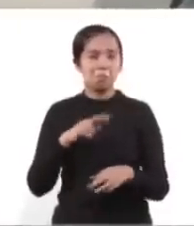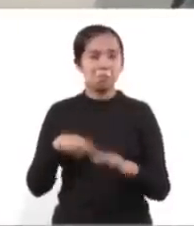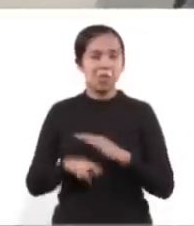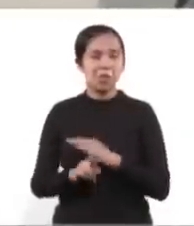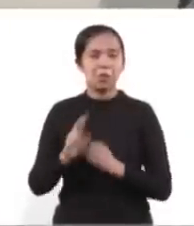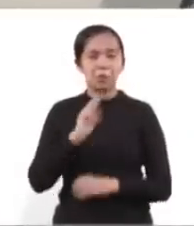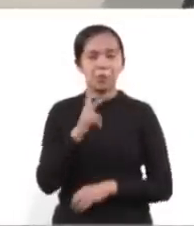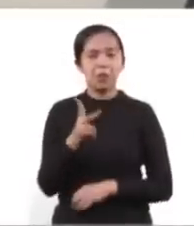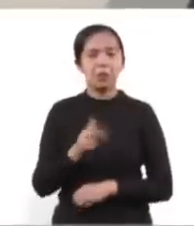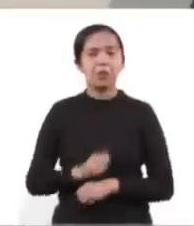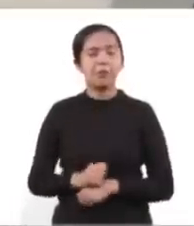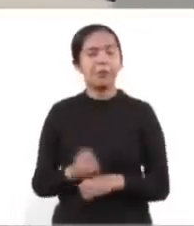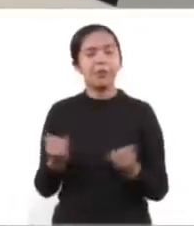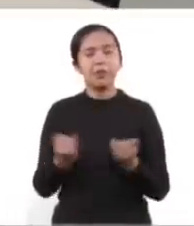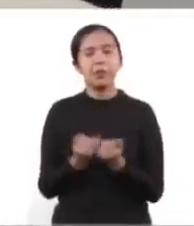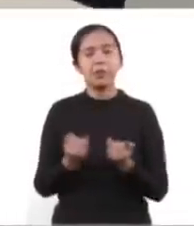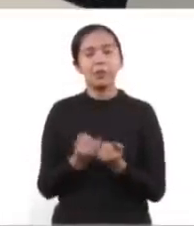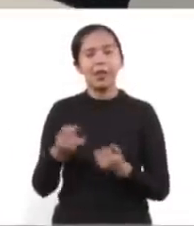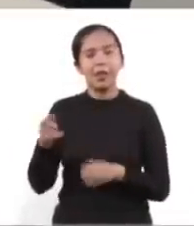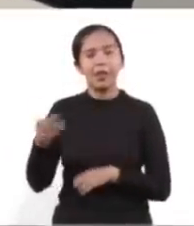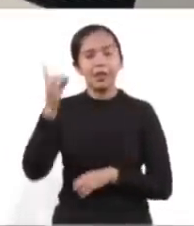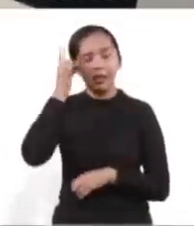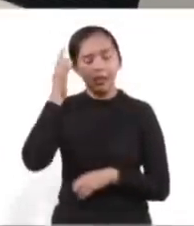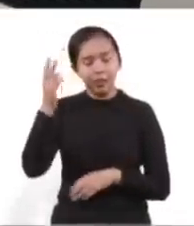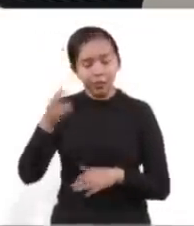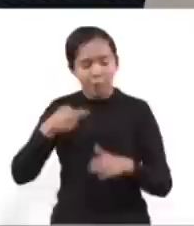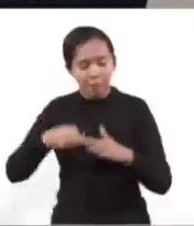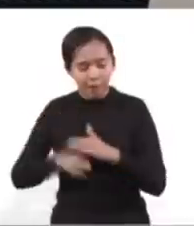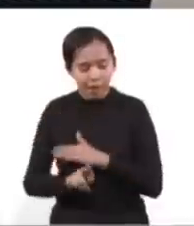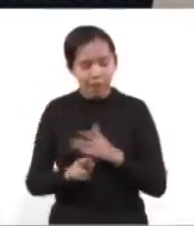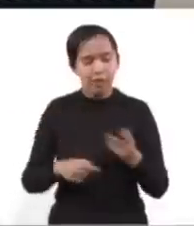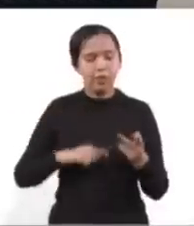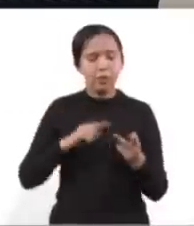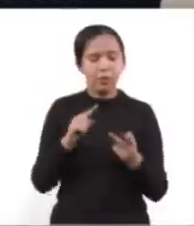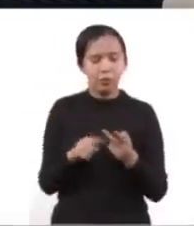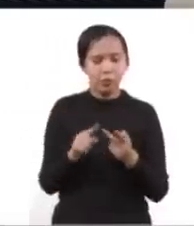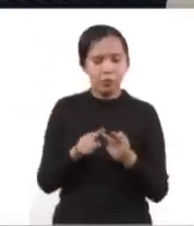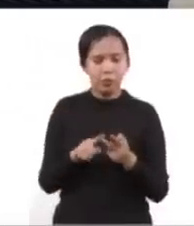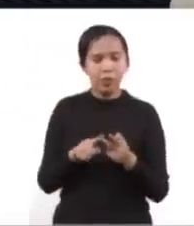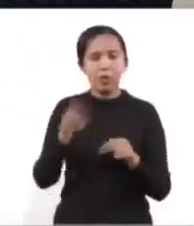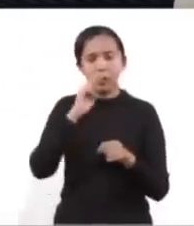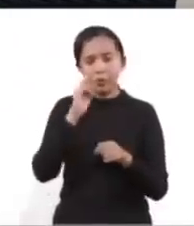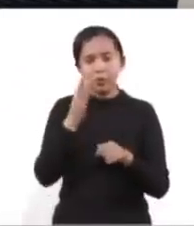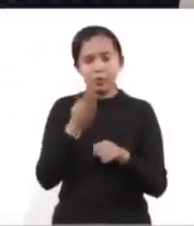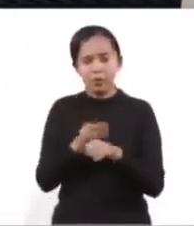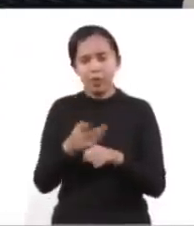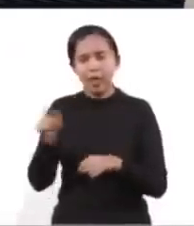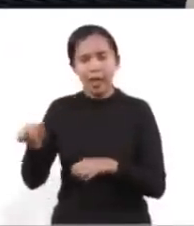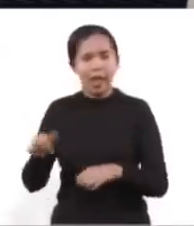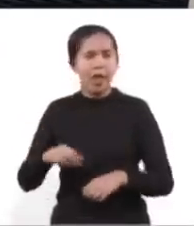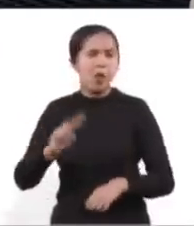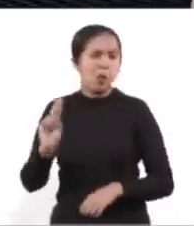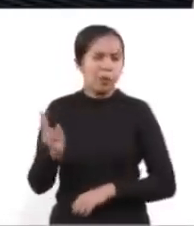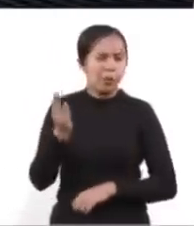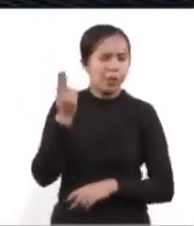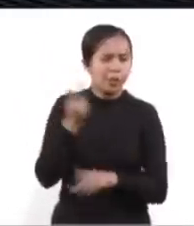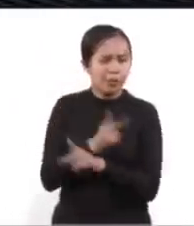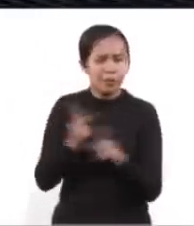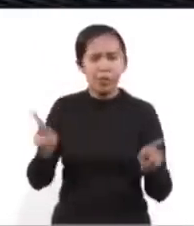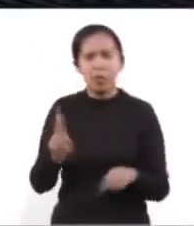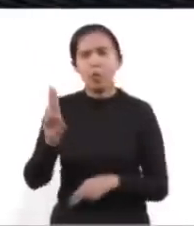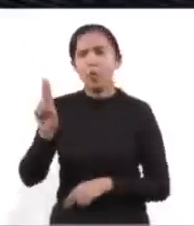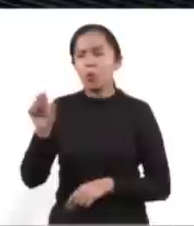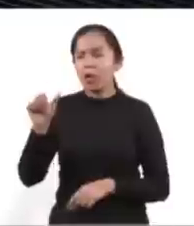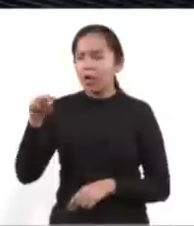está también apoyando, con exdirectores del metro, con representantes de las universidades públicas, la UNAM,